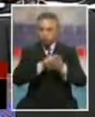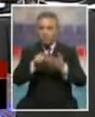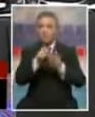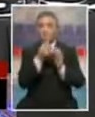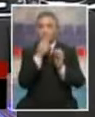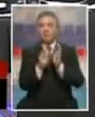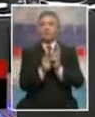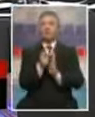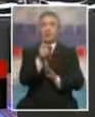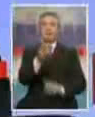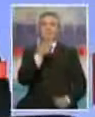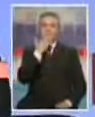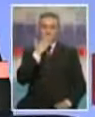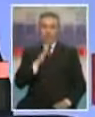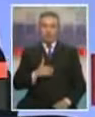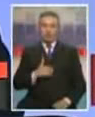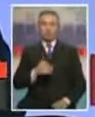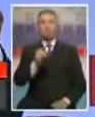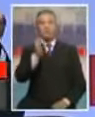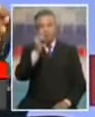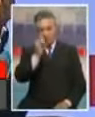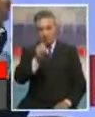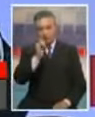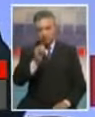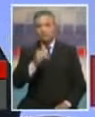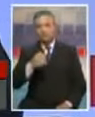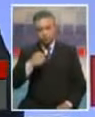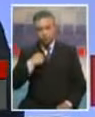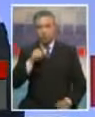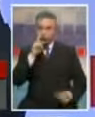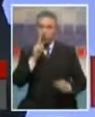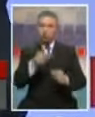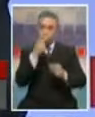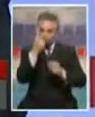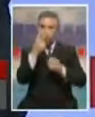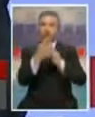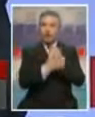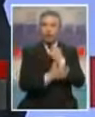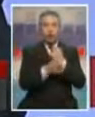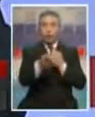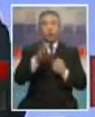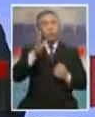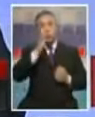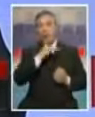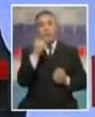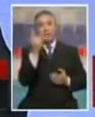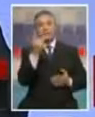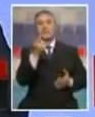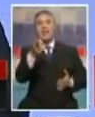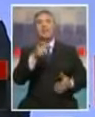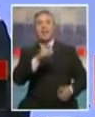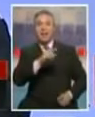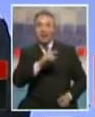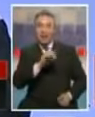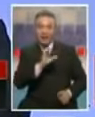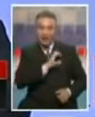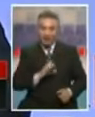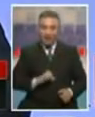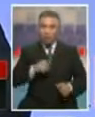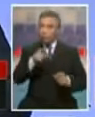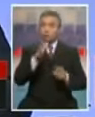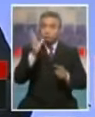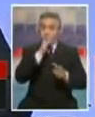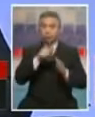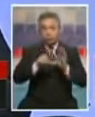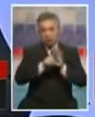mejor. Sí, yo propongo, hay al menos dos regiones en que no hay universidades estatales, lo propuse como proyecto de ley, no se quiso